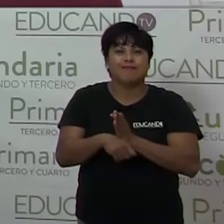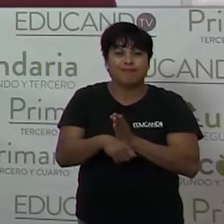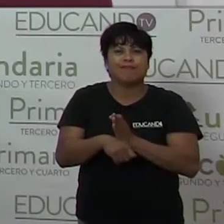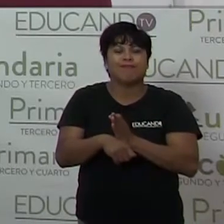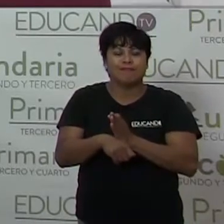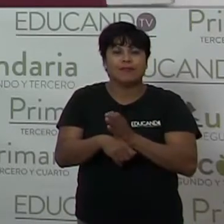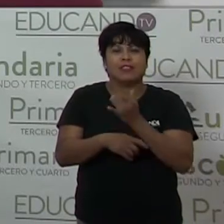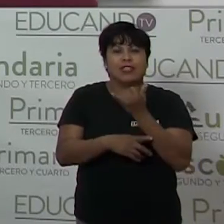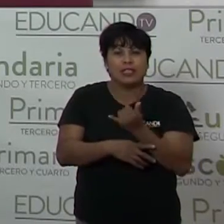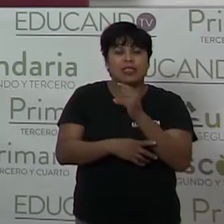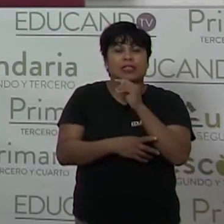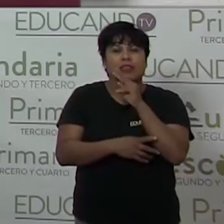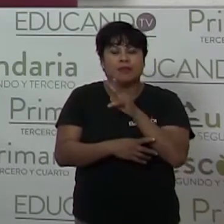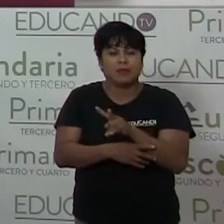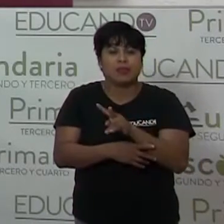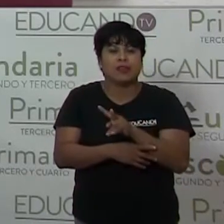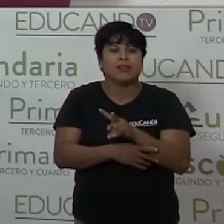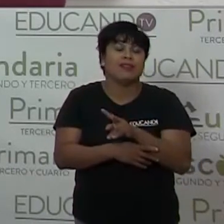también